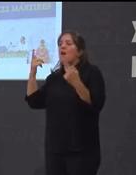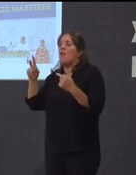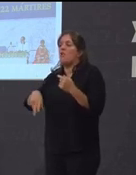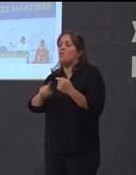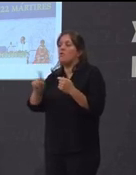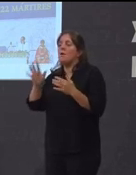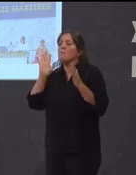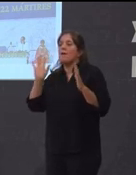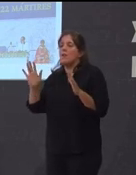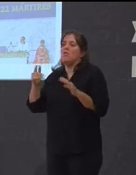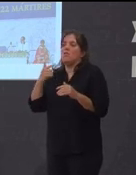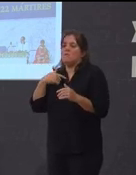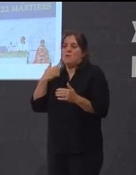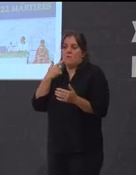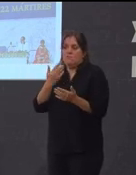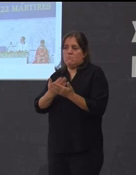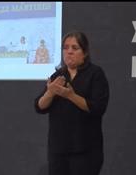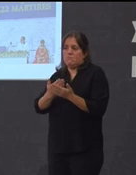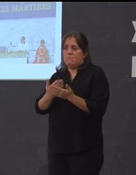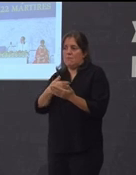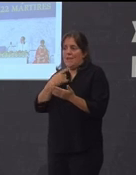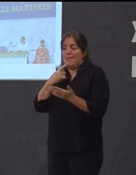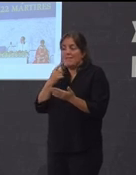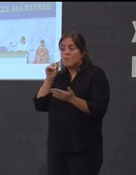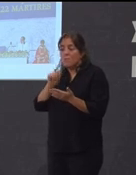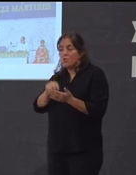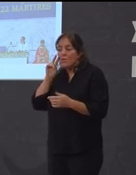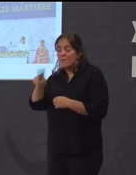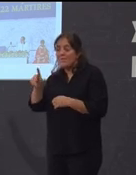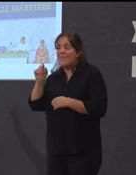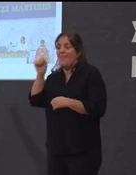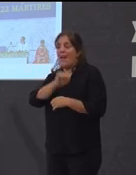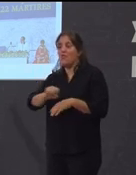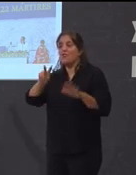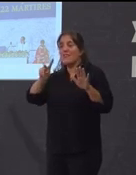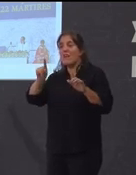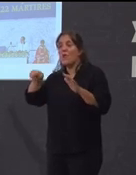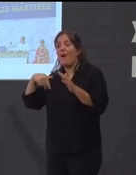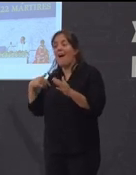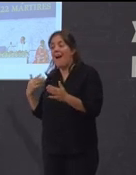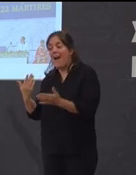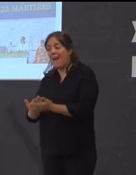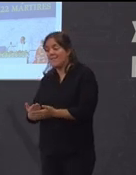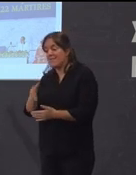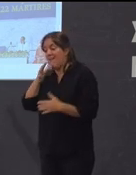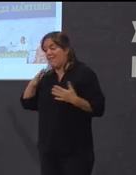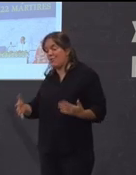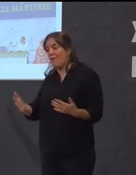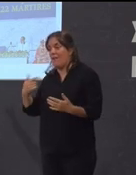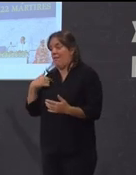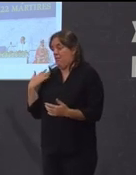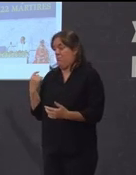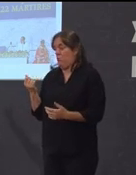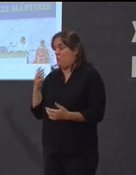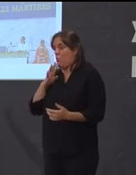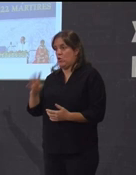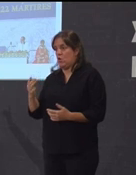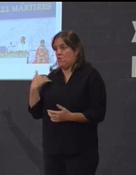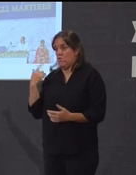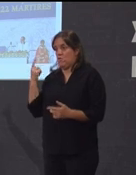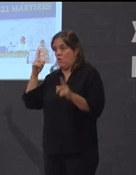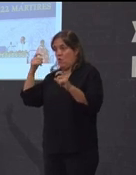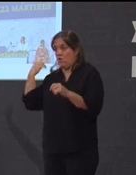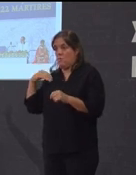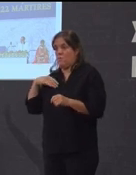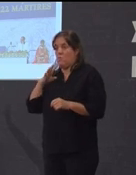sería un escándalo. Claro, de esa visión do ano 71 a esta visión que hai de 4 anos, esta foto hai de 4